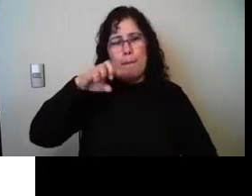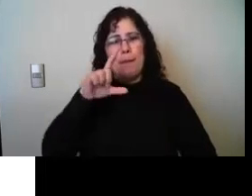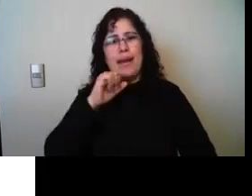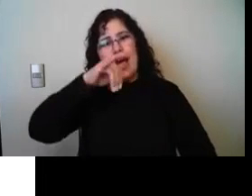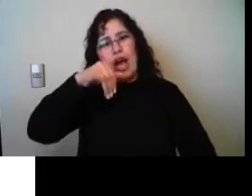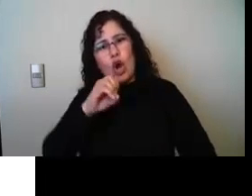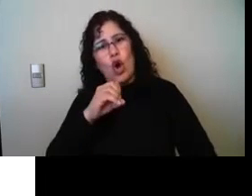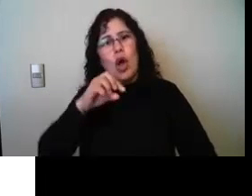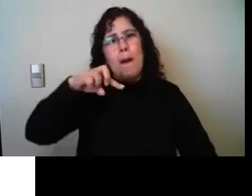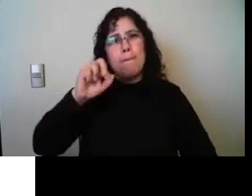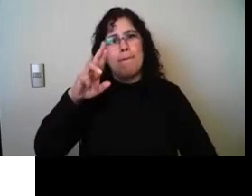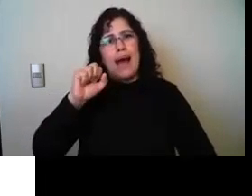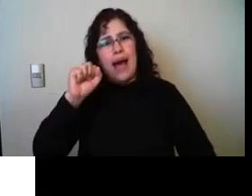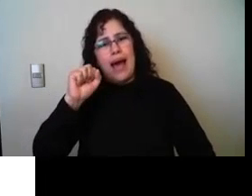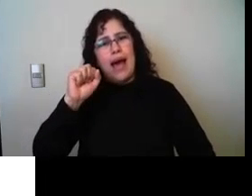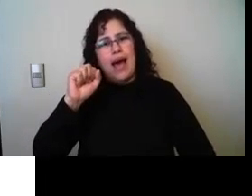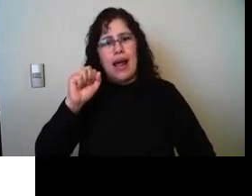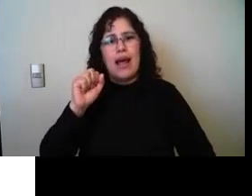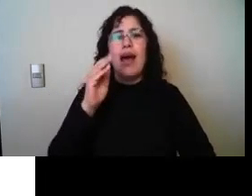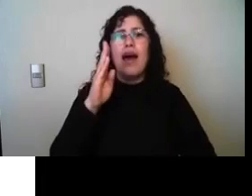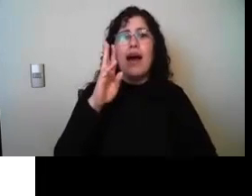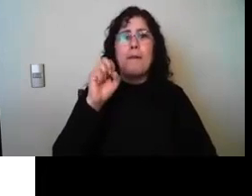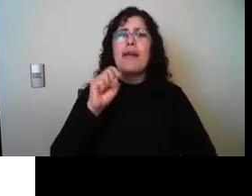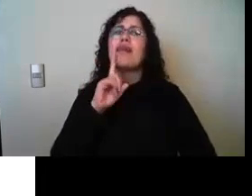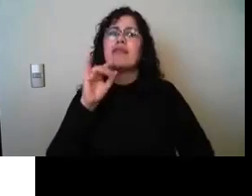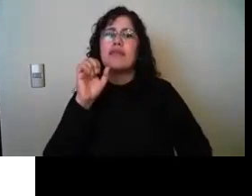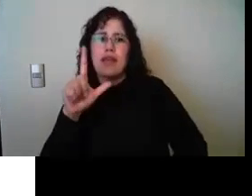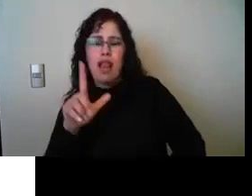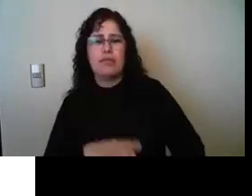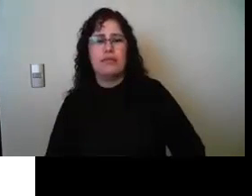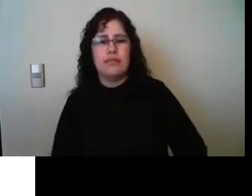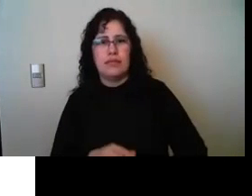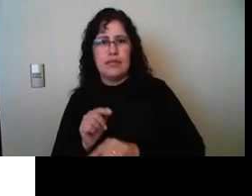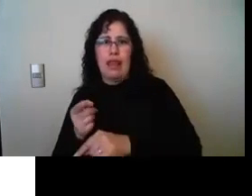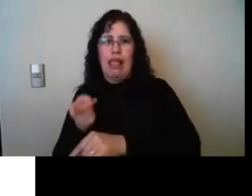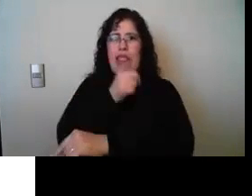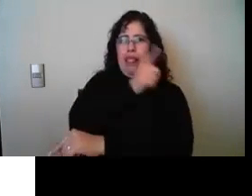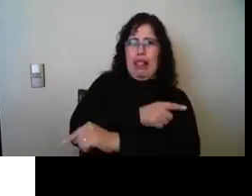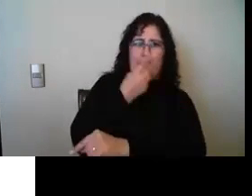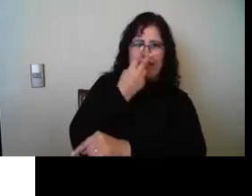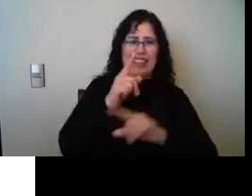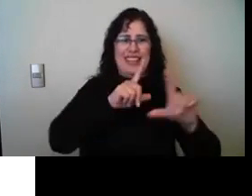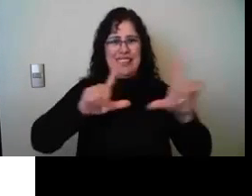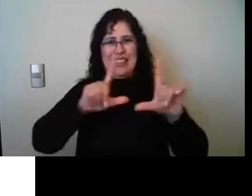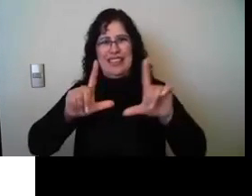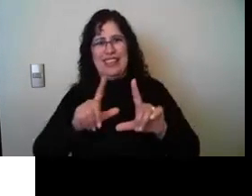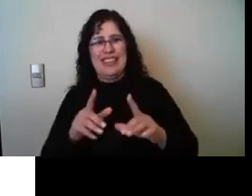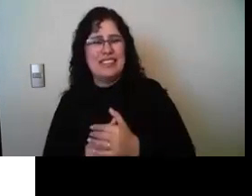amígdala, que es parte de los núcleos de la base. Lo mismo, voy a retroceder un poco marcando todos los elementos que